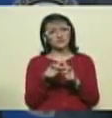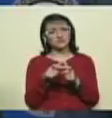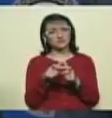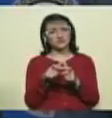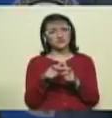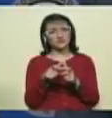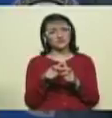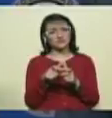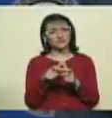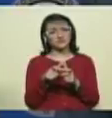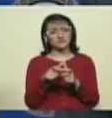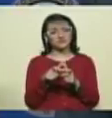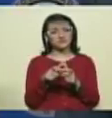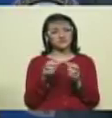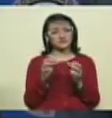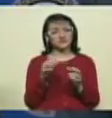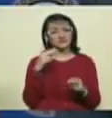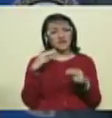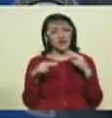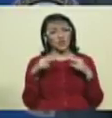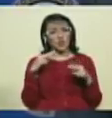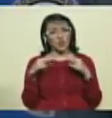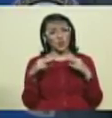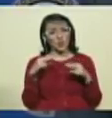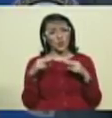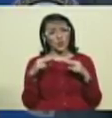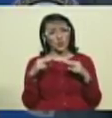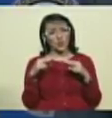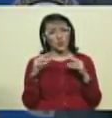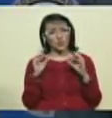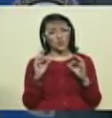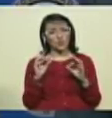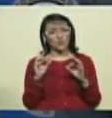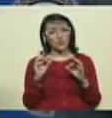el otro senador o congresista, Hatch.